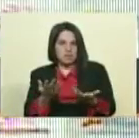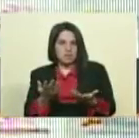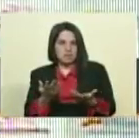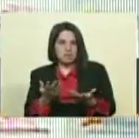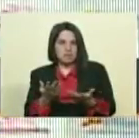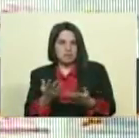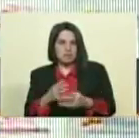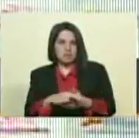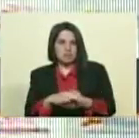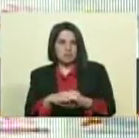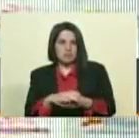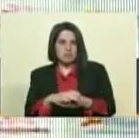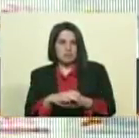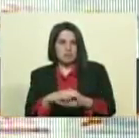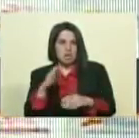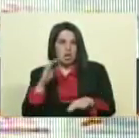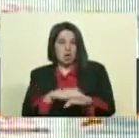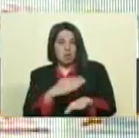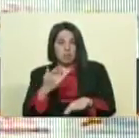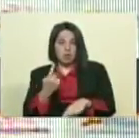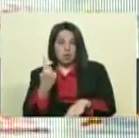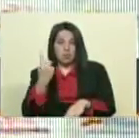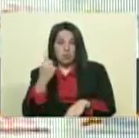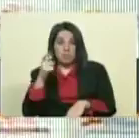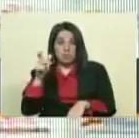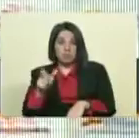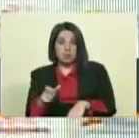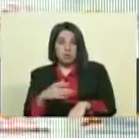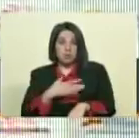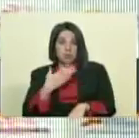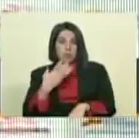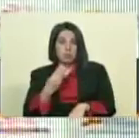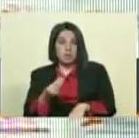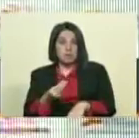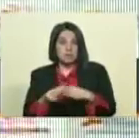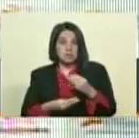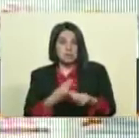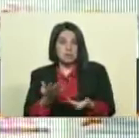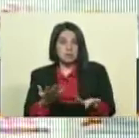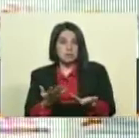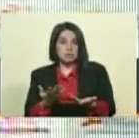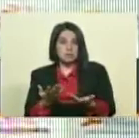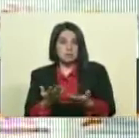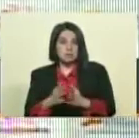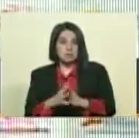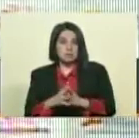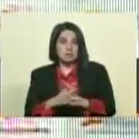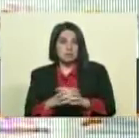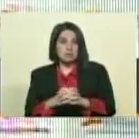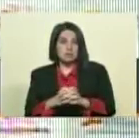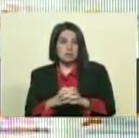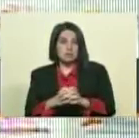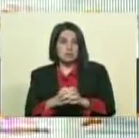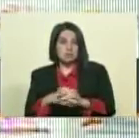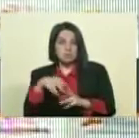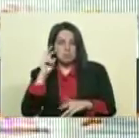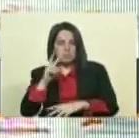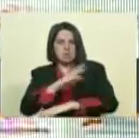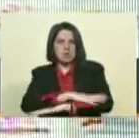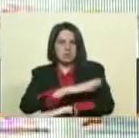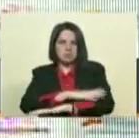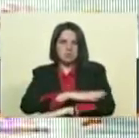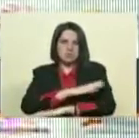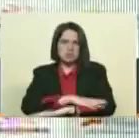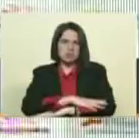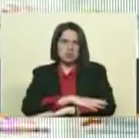¿Verdad? ¿Por qué tal persona pudo hacer esto? ¿Por qué fue capaz? Uno a veces ve la conducta